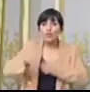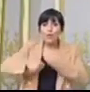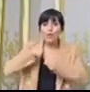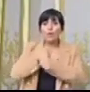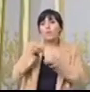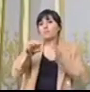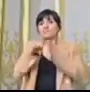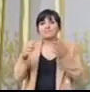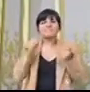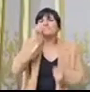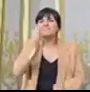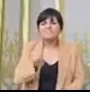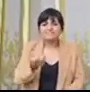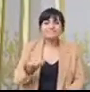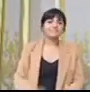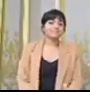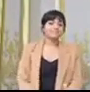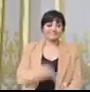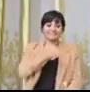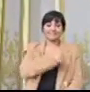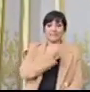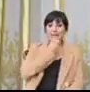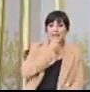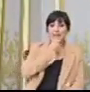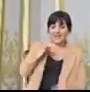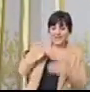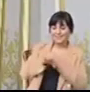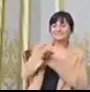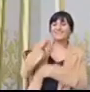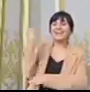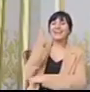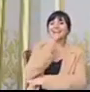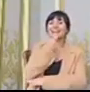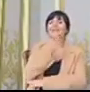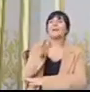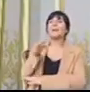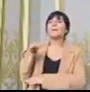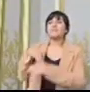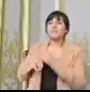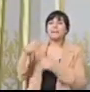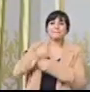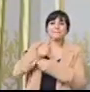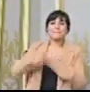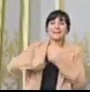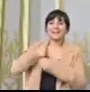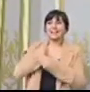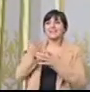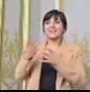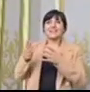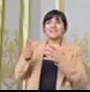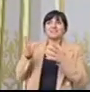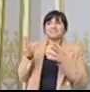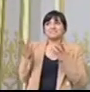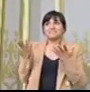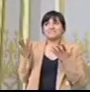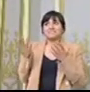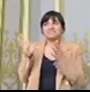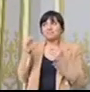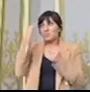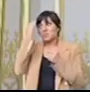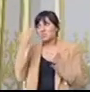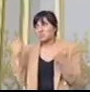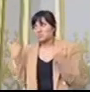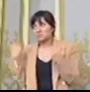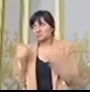de preescolar entró al preescolar, terminó primero sin conocer escuela, sin conocer compañeros, sin conocer